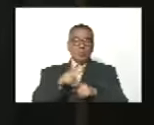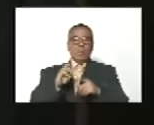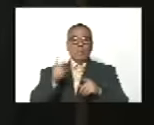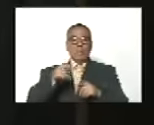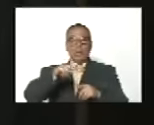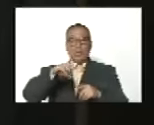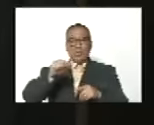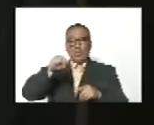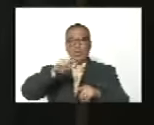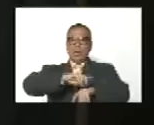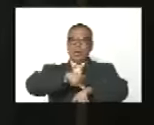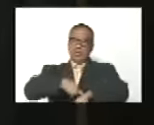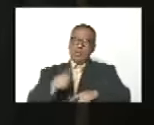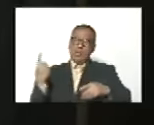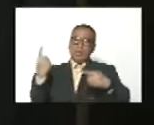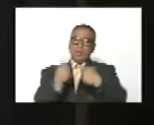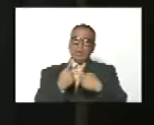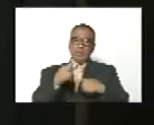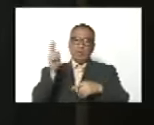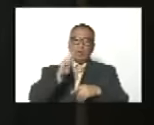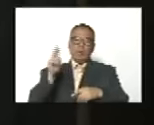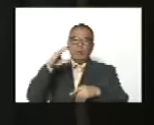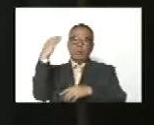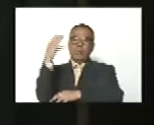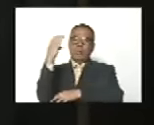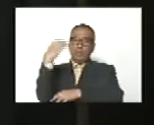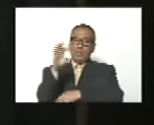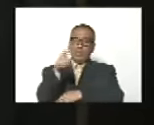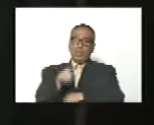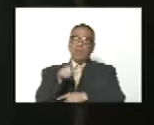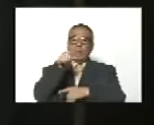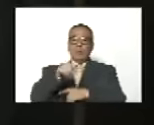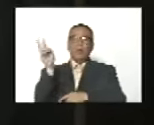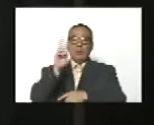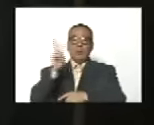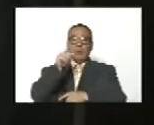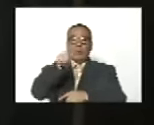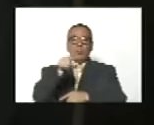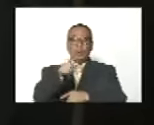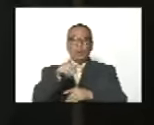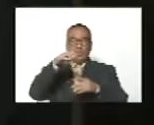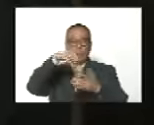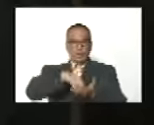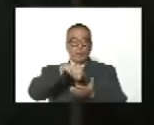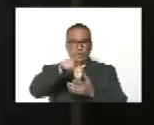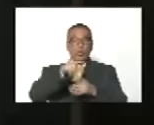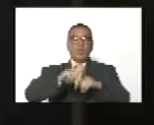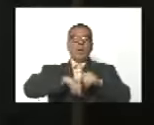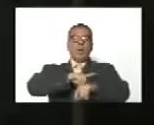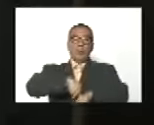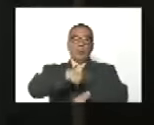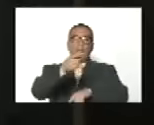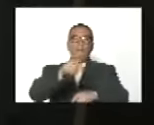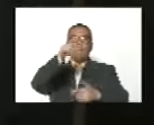Granada, con el que más tarde integraríamos la República de Colombia, siendo Venezuela uno de sus departamentos después